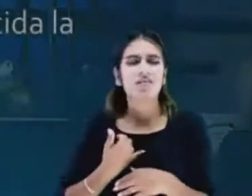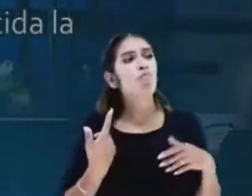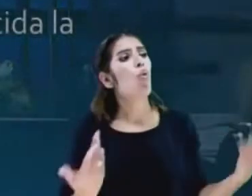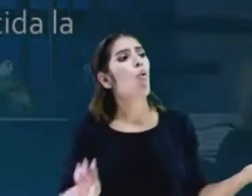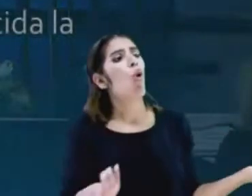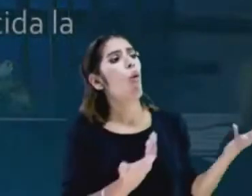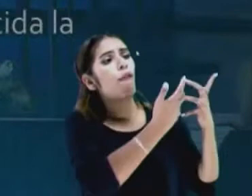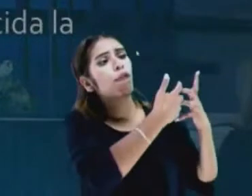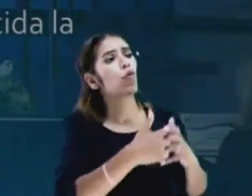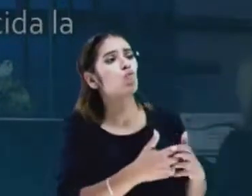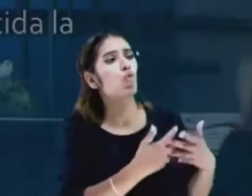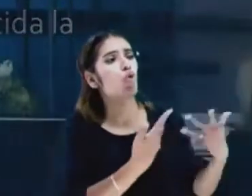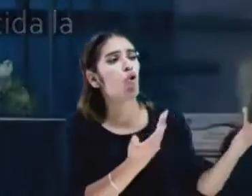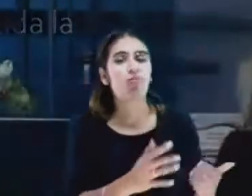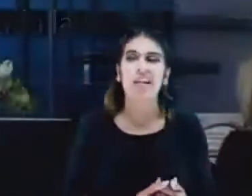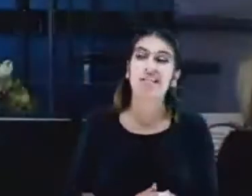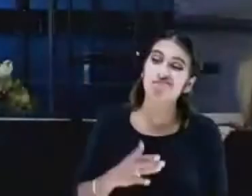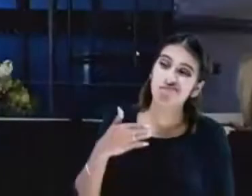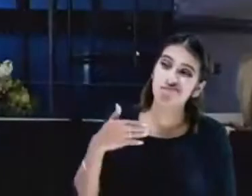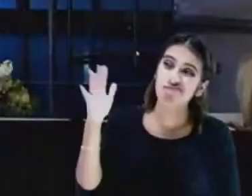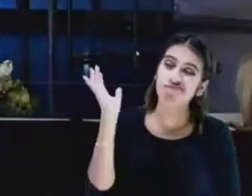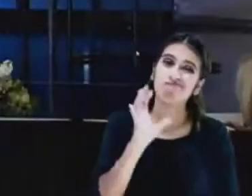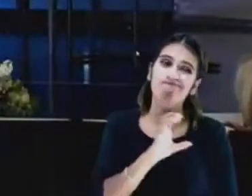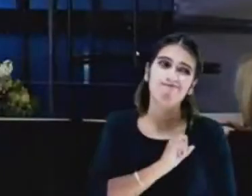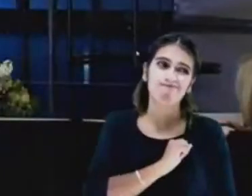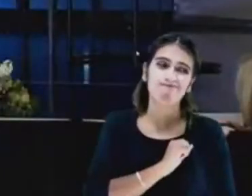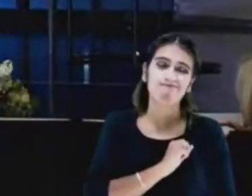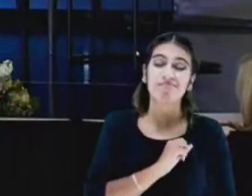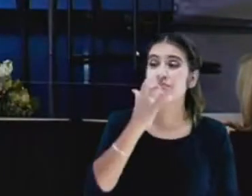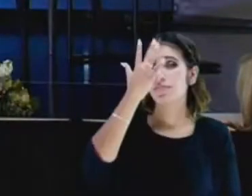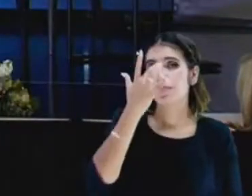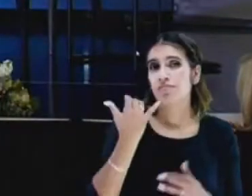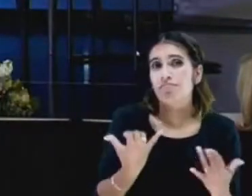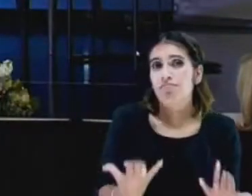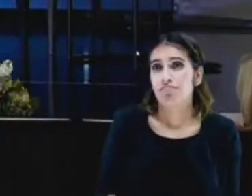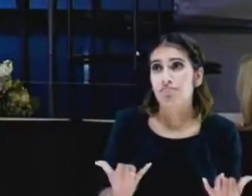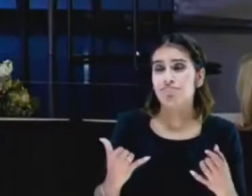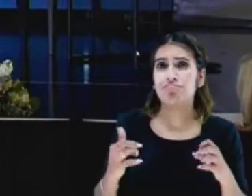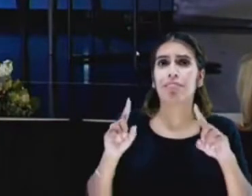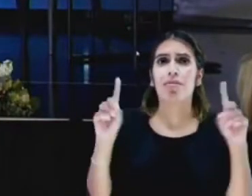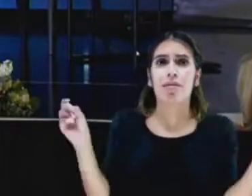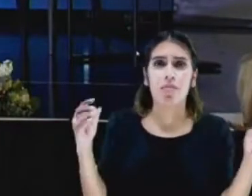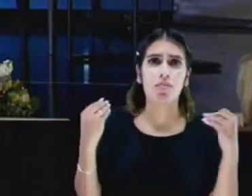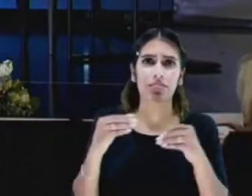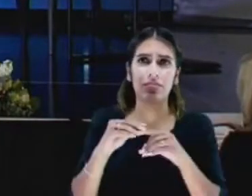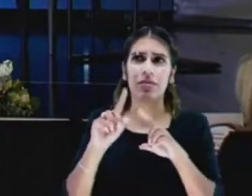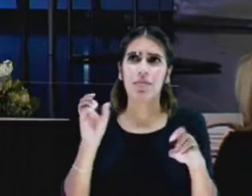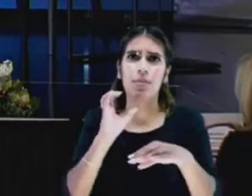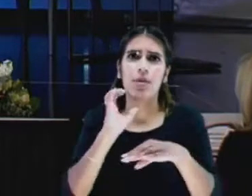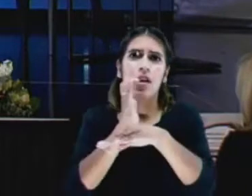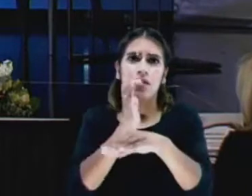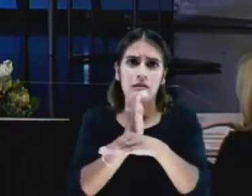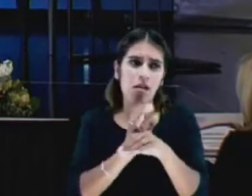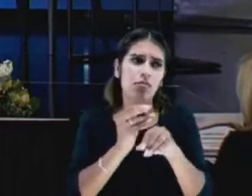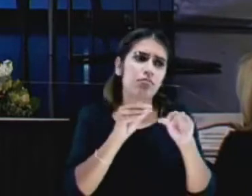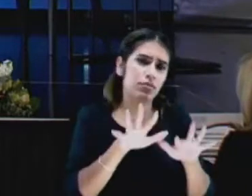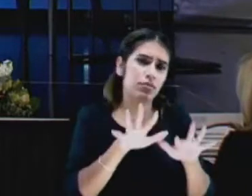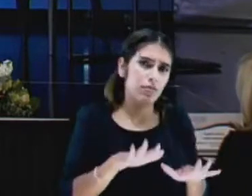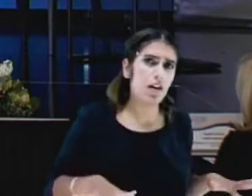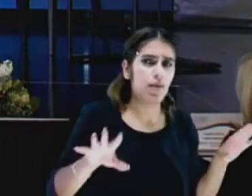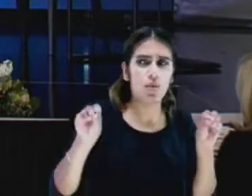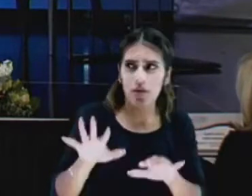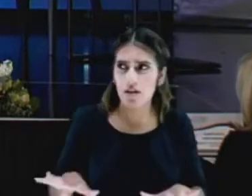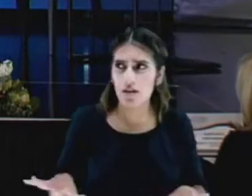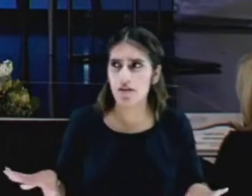me dio lástima porque tenemos un tema aquí grandísimo entre entidades territoriales que podría ser bueno pues realmente que o